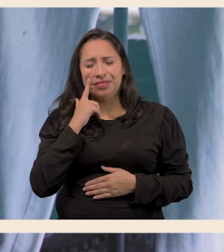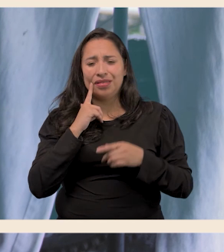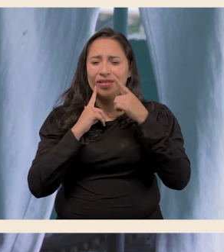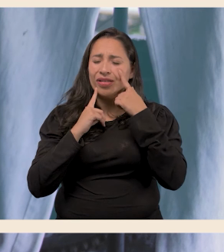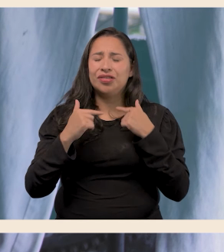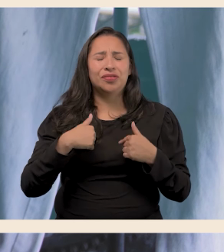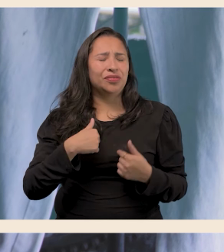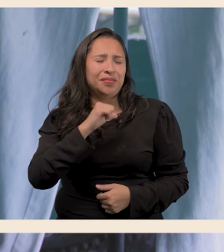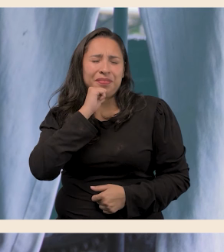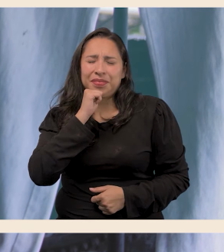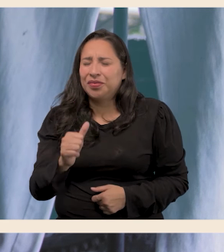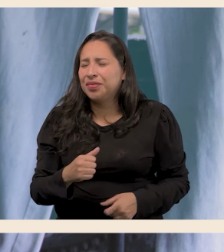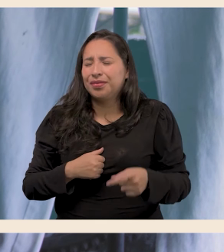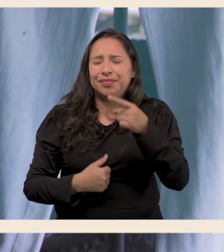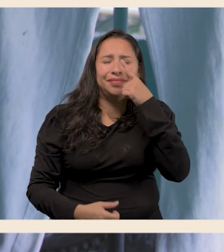yo me puse a llorar.